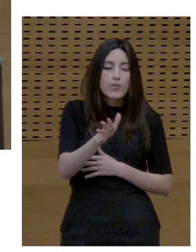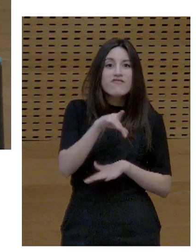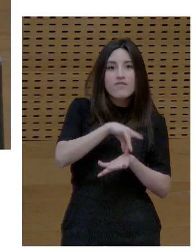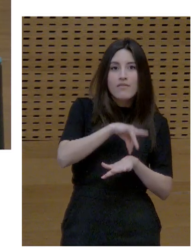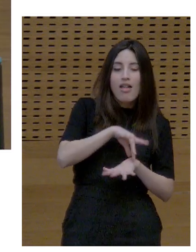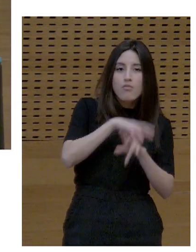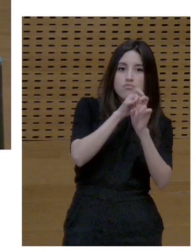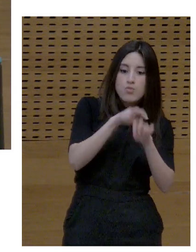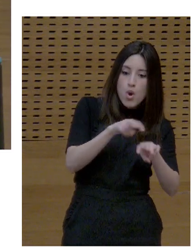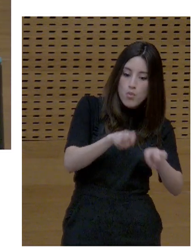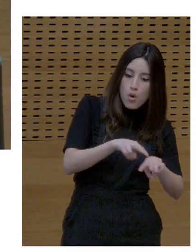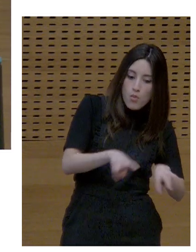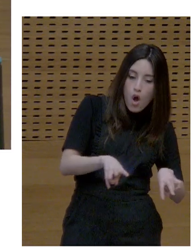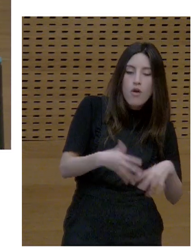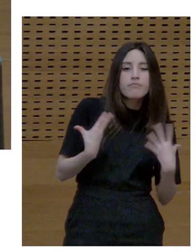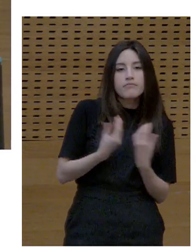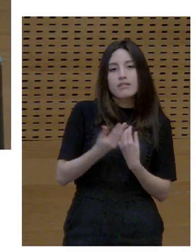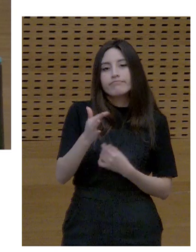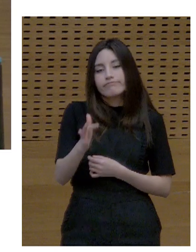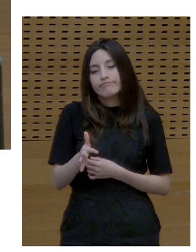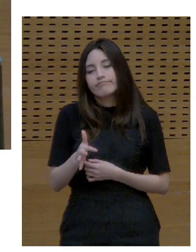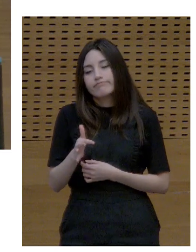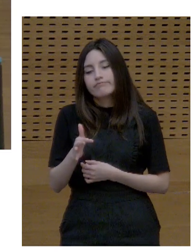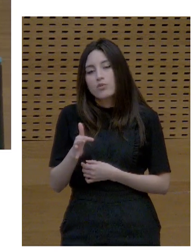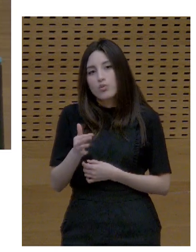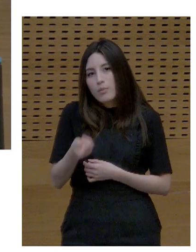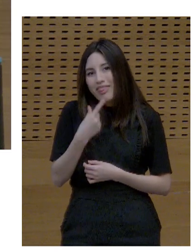enfermedad con la medicación. Antes,